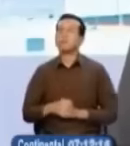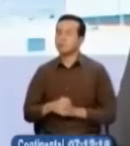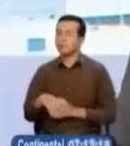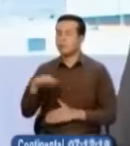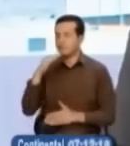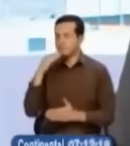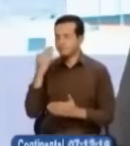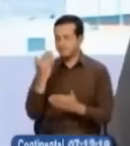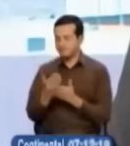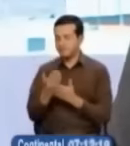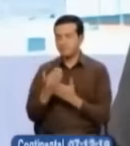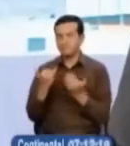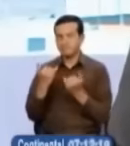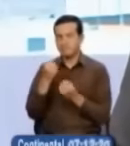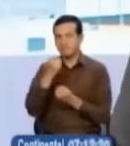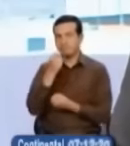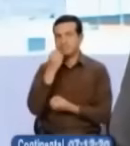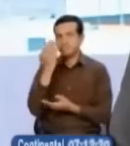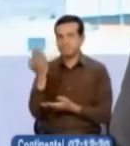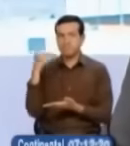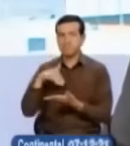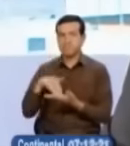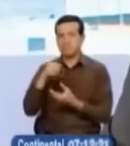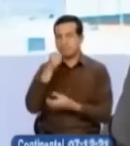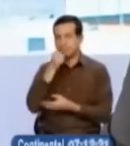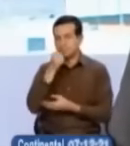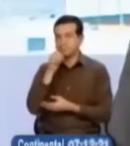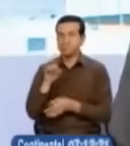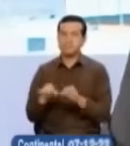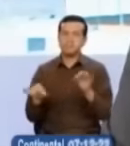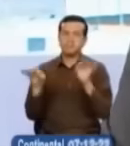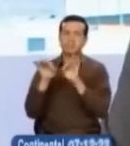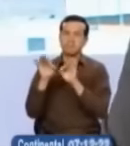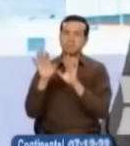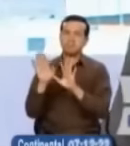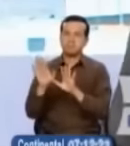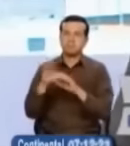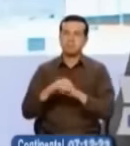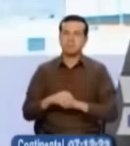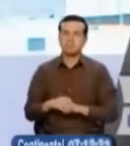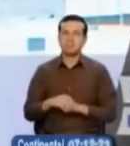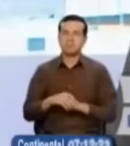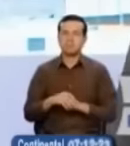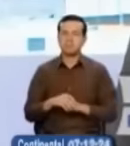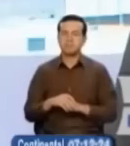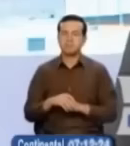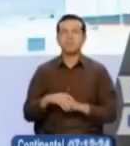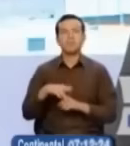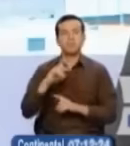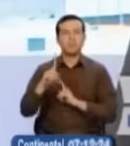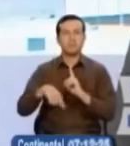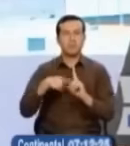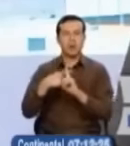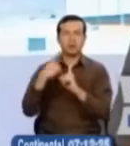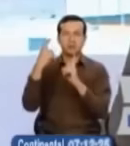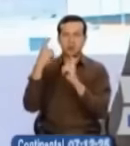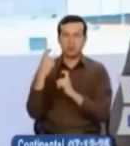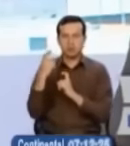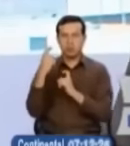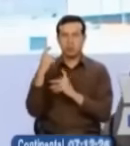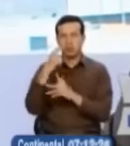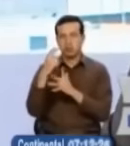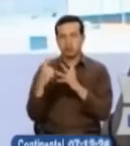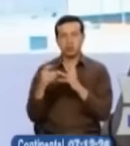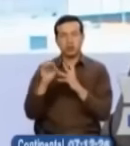muchas gracias por la oportunidad de estar nuevamente en tu tan importante programa. Yo quisiera complementar tus interrogantes con otros